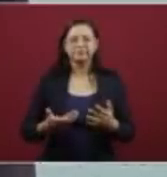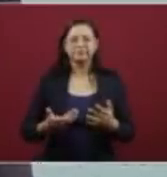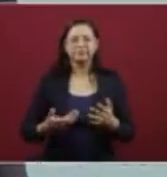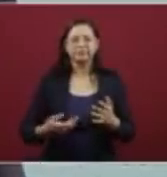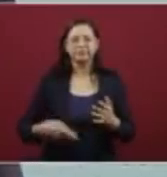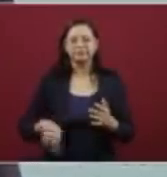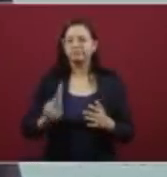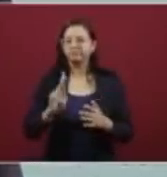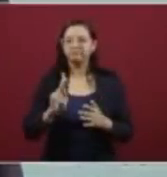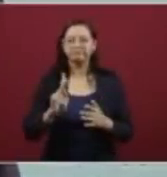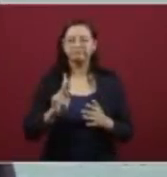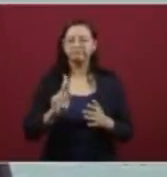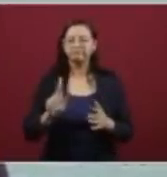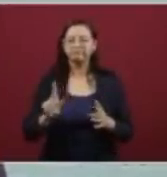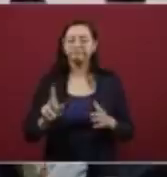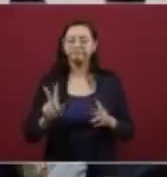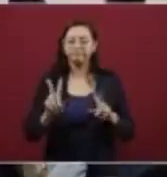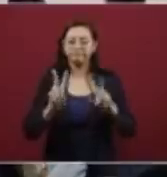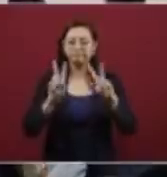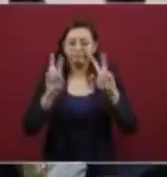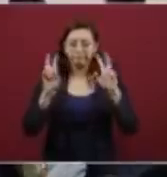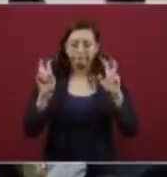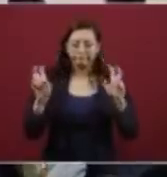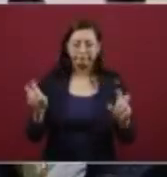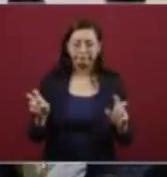no está